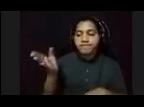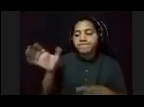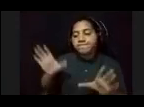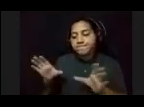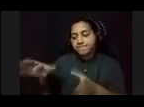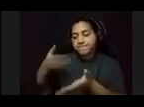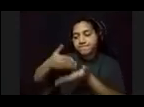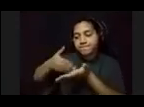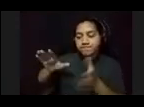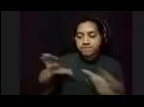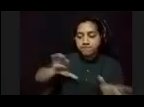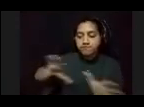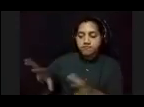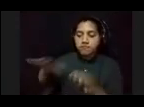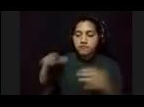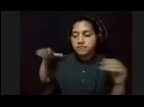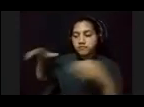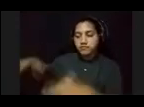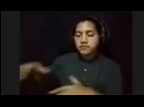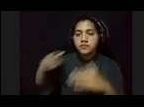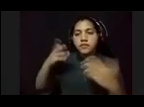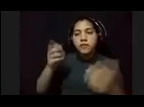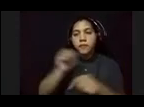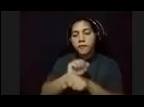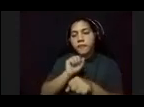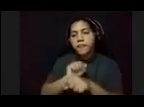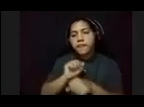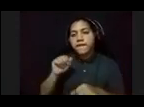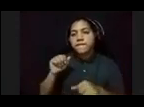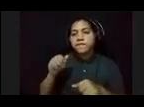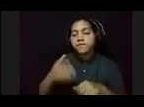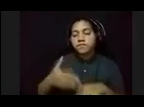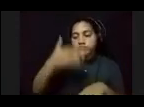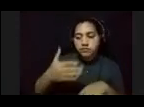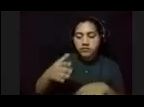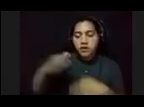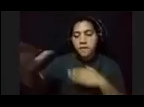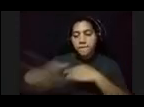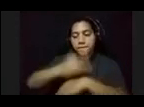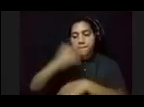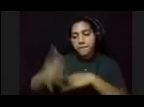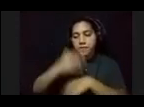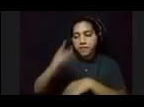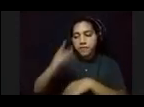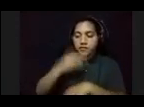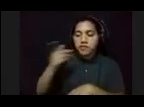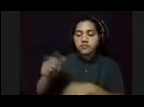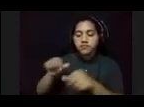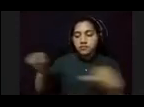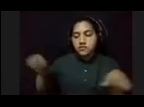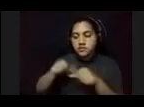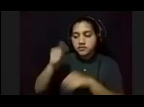aumento, estos trabajadores encontraron frente al mar un lugar donde establecerse y